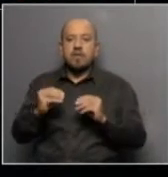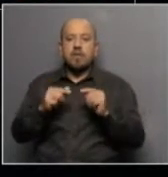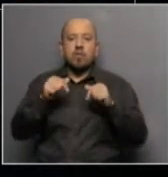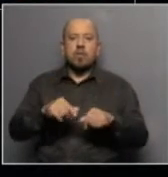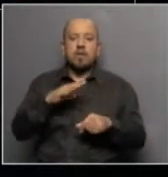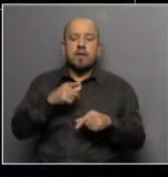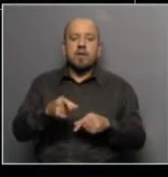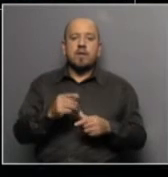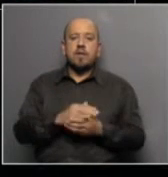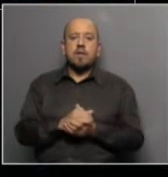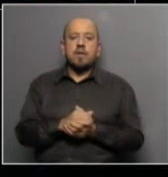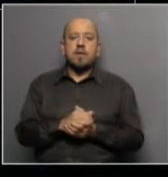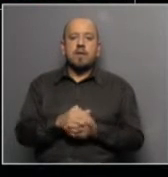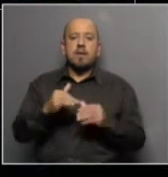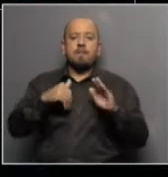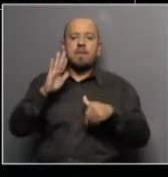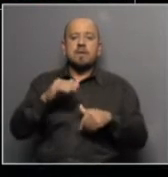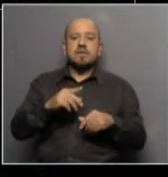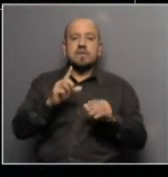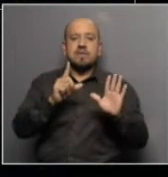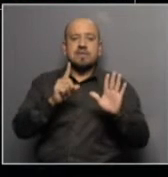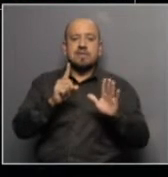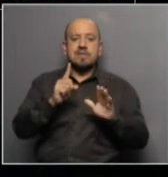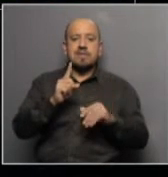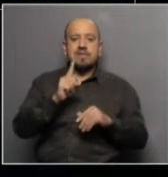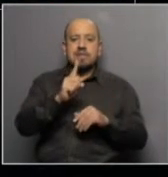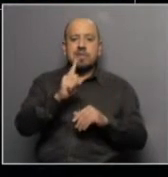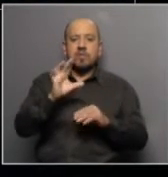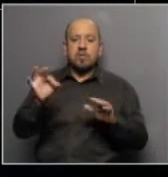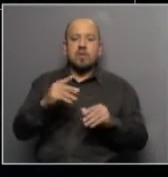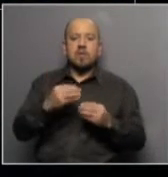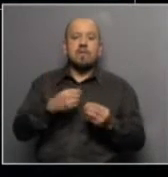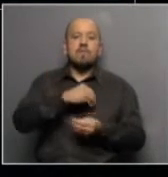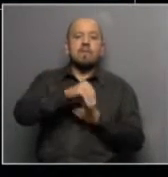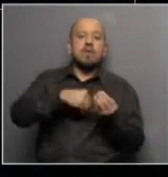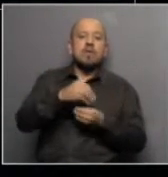cartera de tierra? ¿Cuántas? Más de 110. ¿Cuántas familias son más o menos?